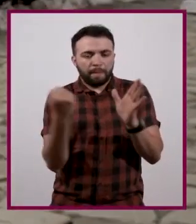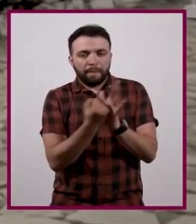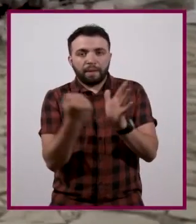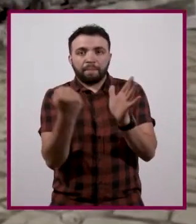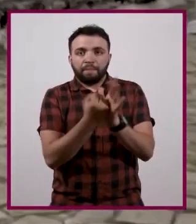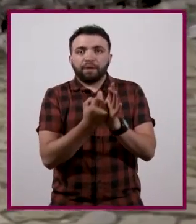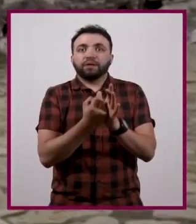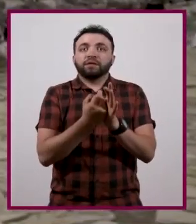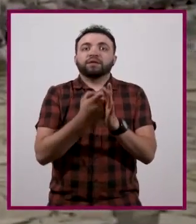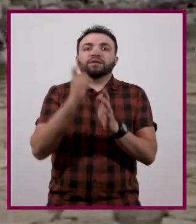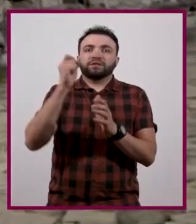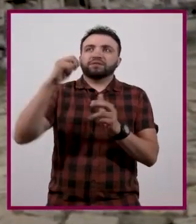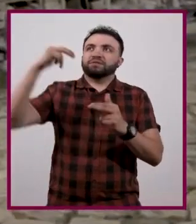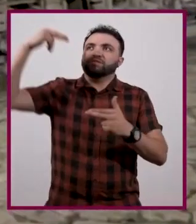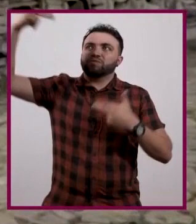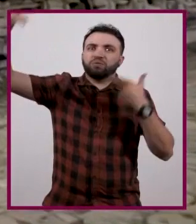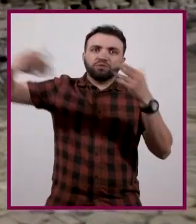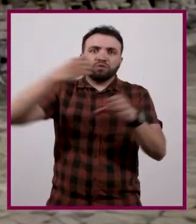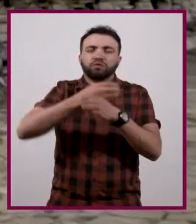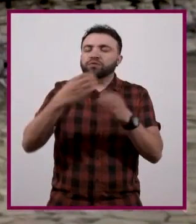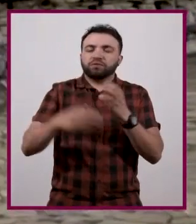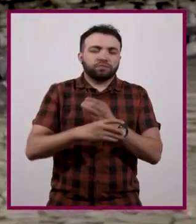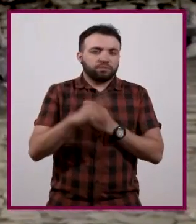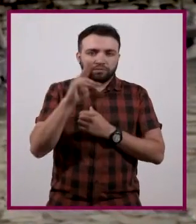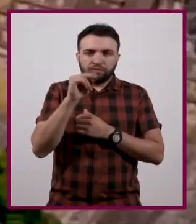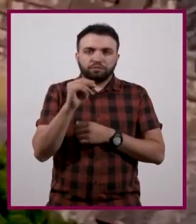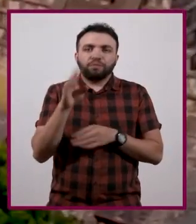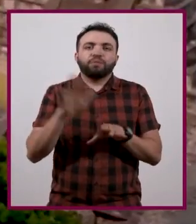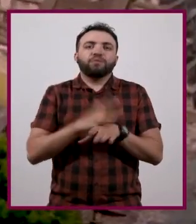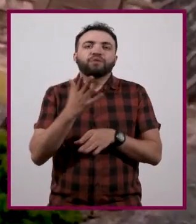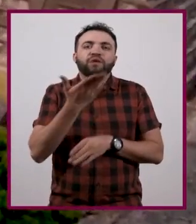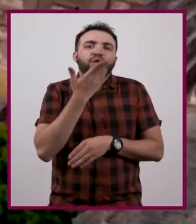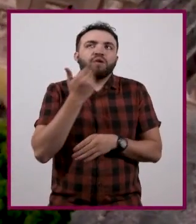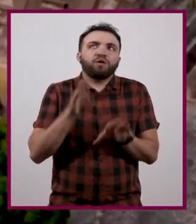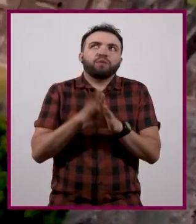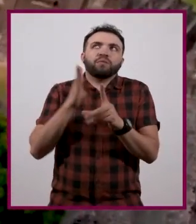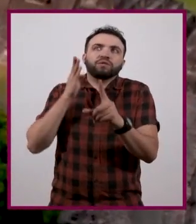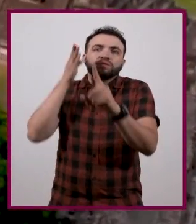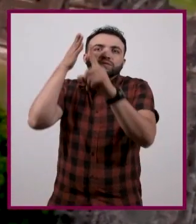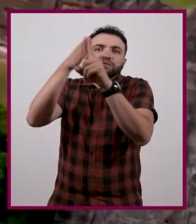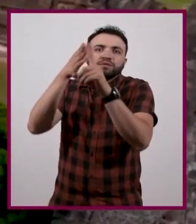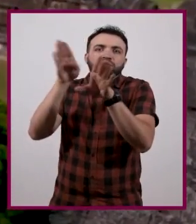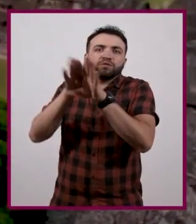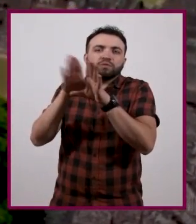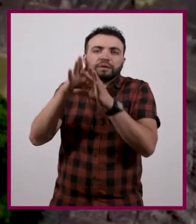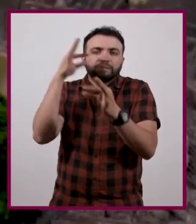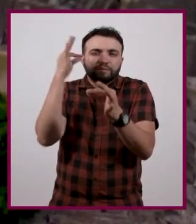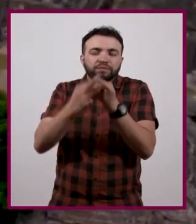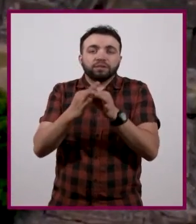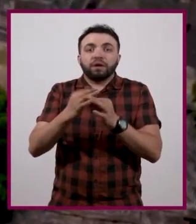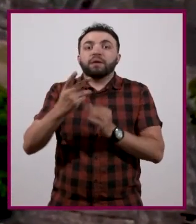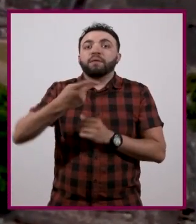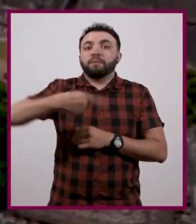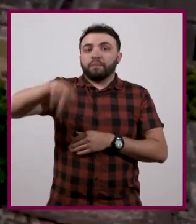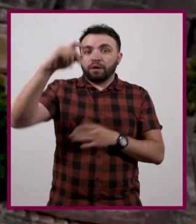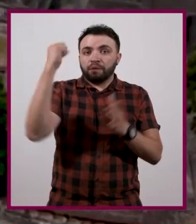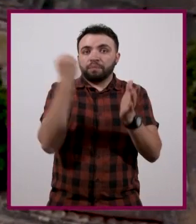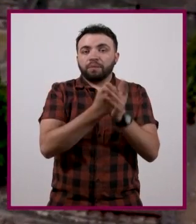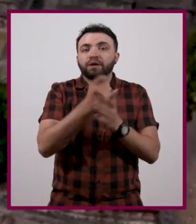porque no está orientado a fenómenos astronómicos precisos, pero lo que sí es un